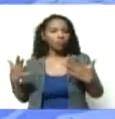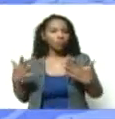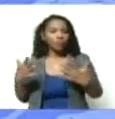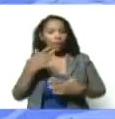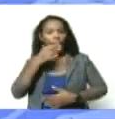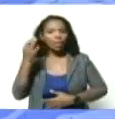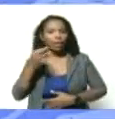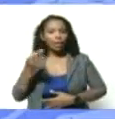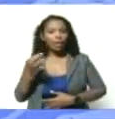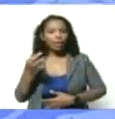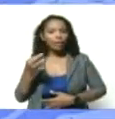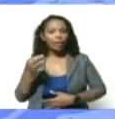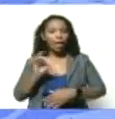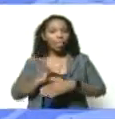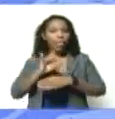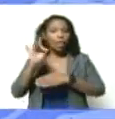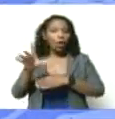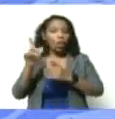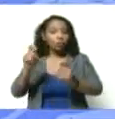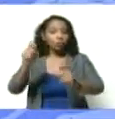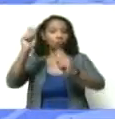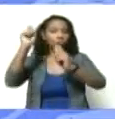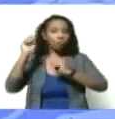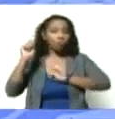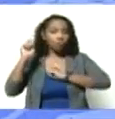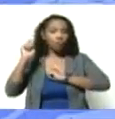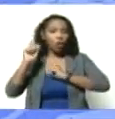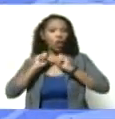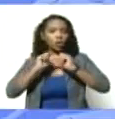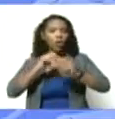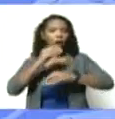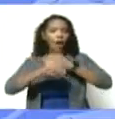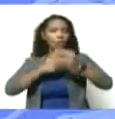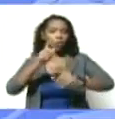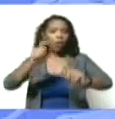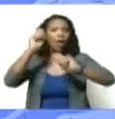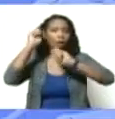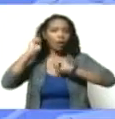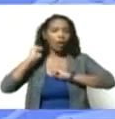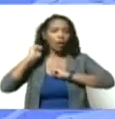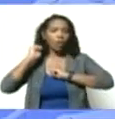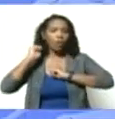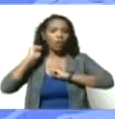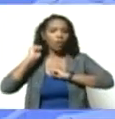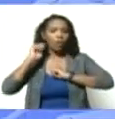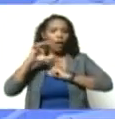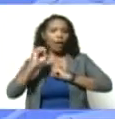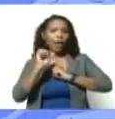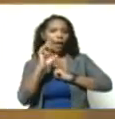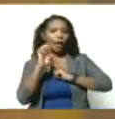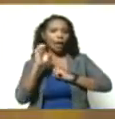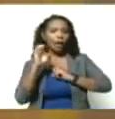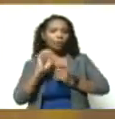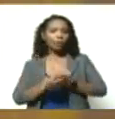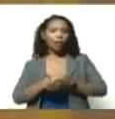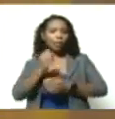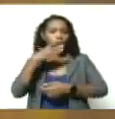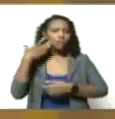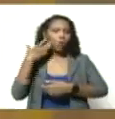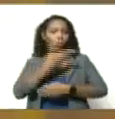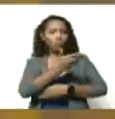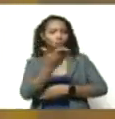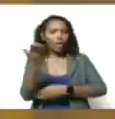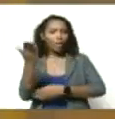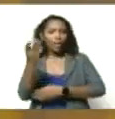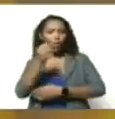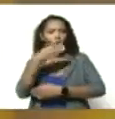realmente dejó un legado y seguirá dejando un legado Eal Herrera. Un orgullo para ustedes